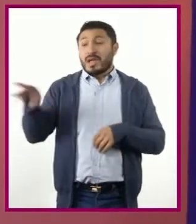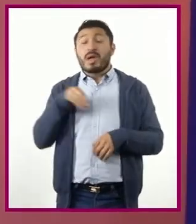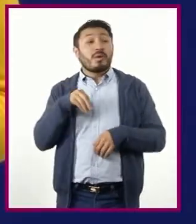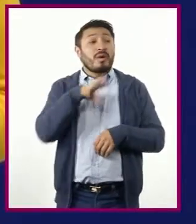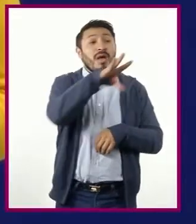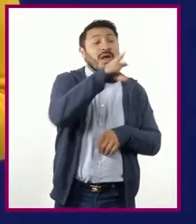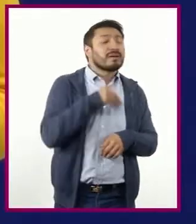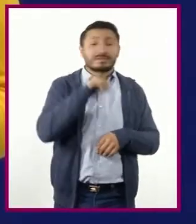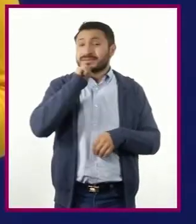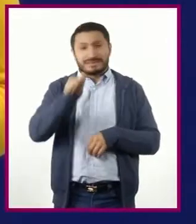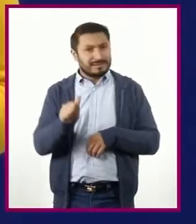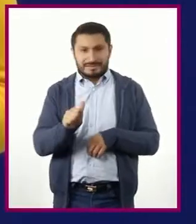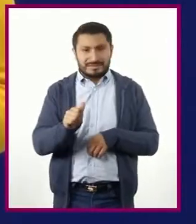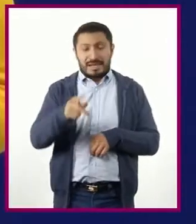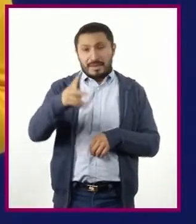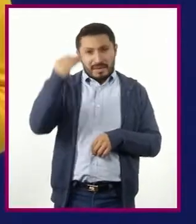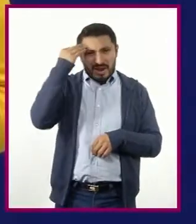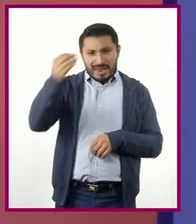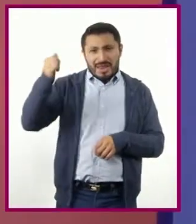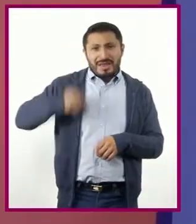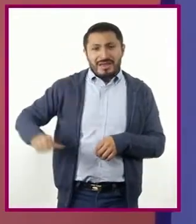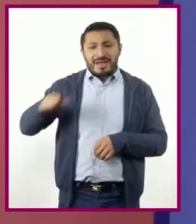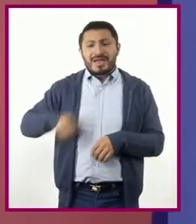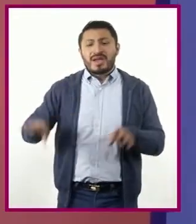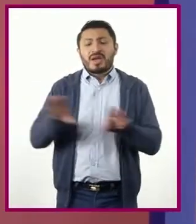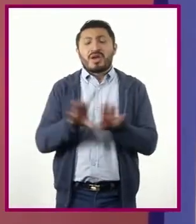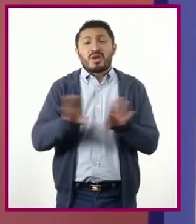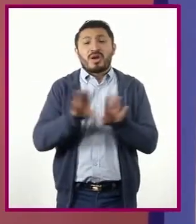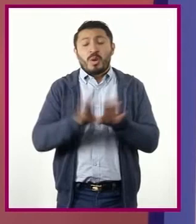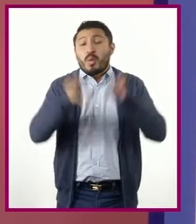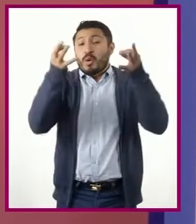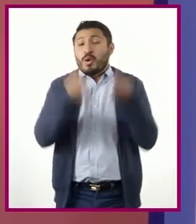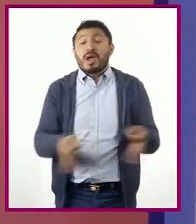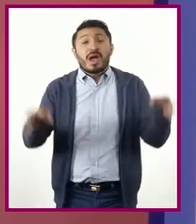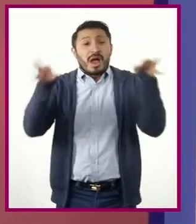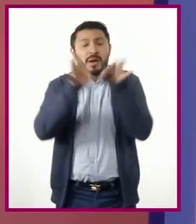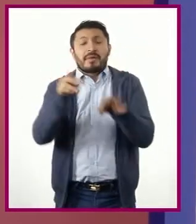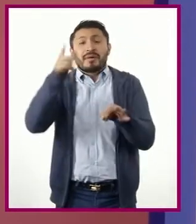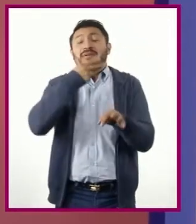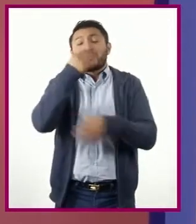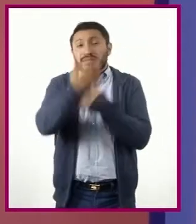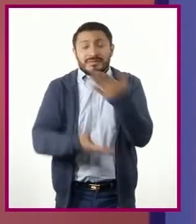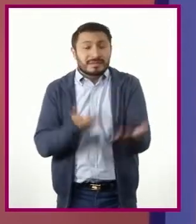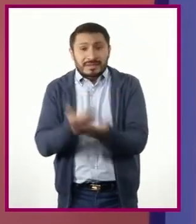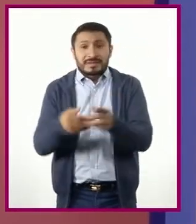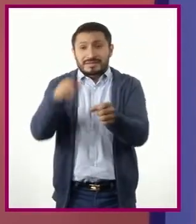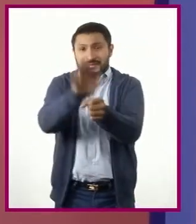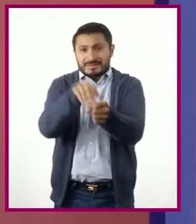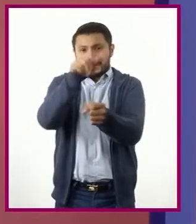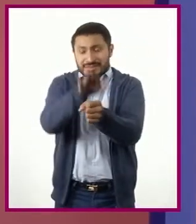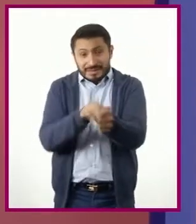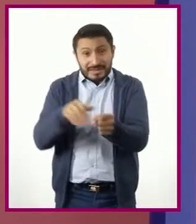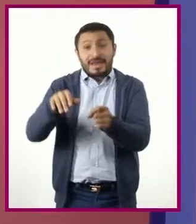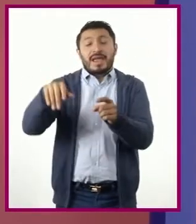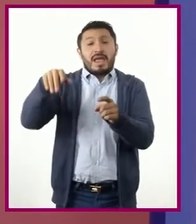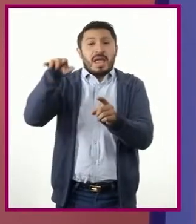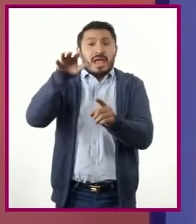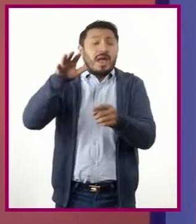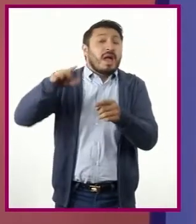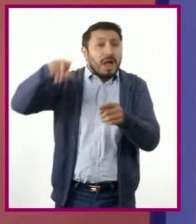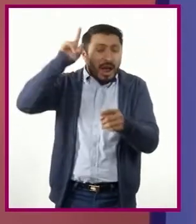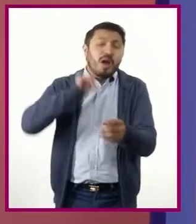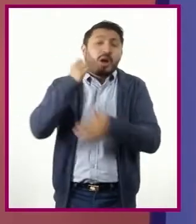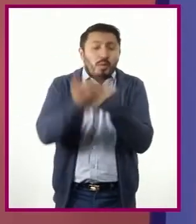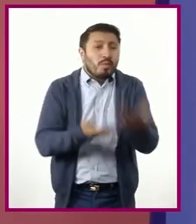nadie. Pero en la época del Renacimiento era muy importante que un caballero que cortejaba a una dama evidenciara